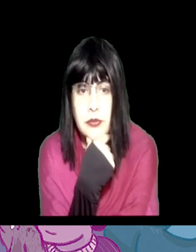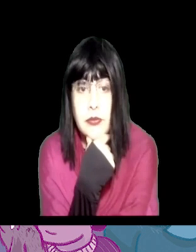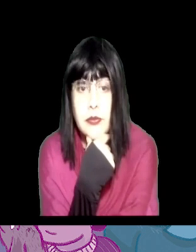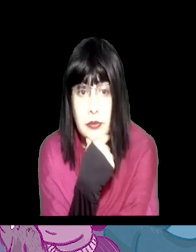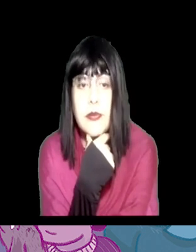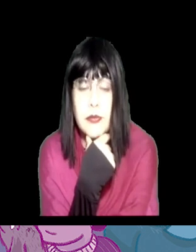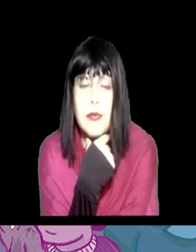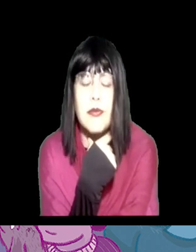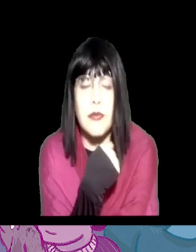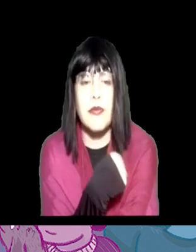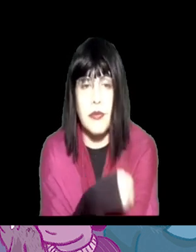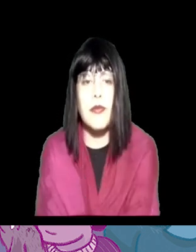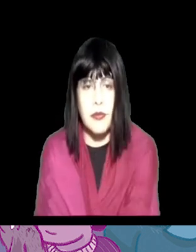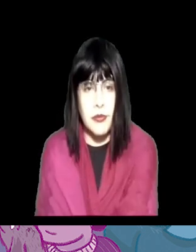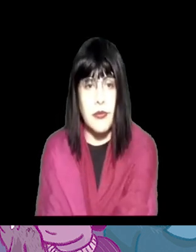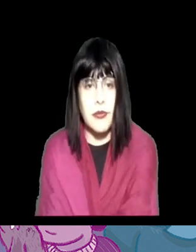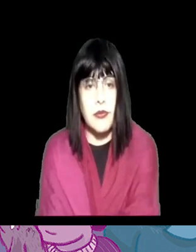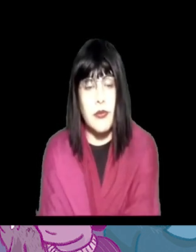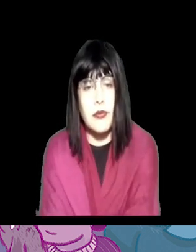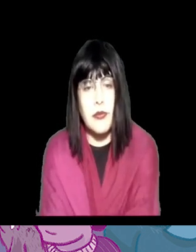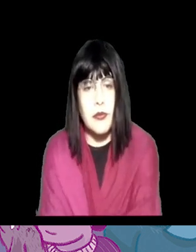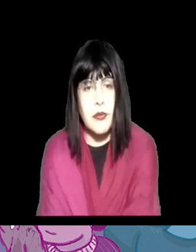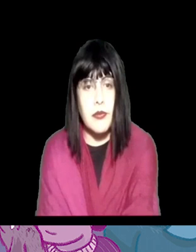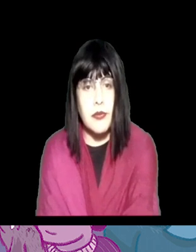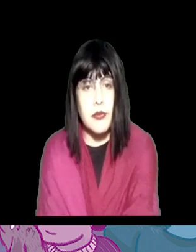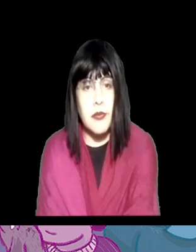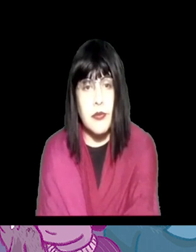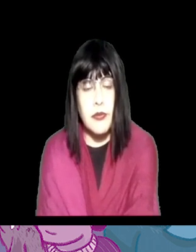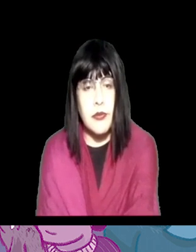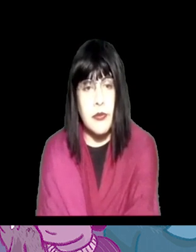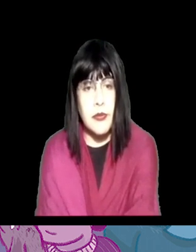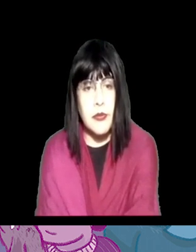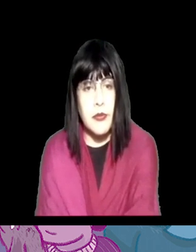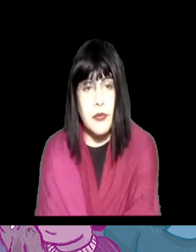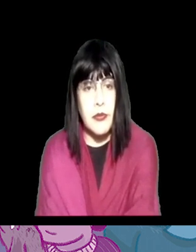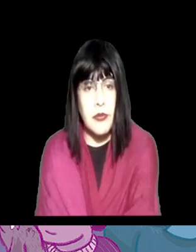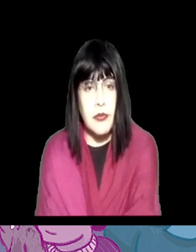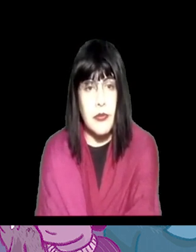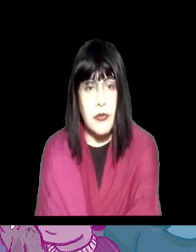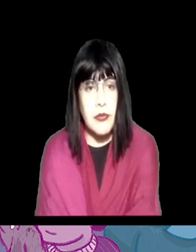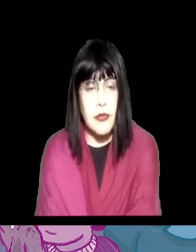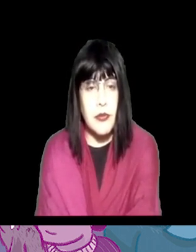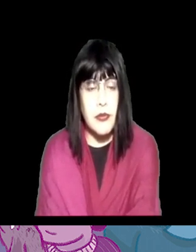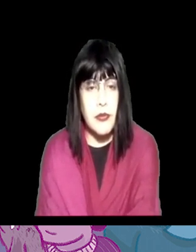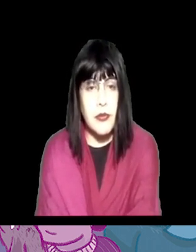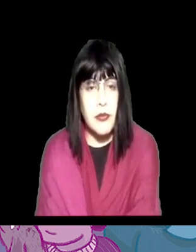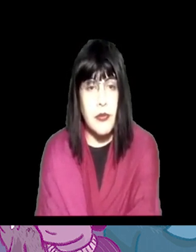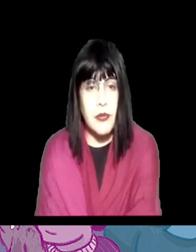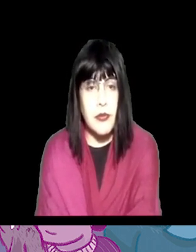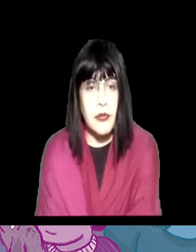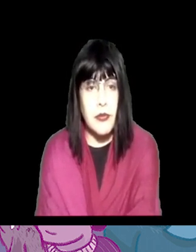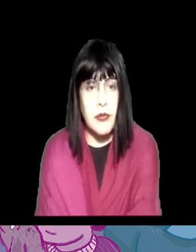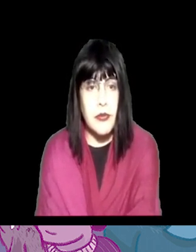Arlene. Arlene fue la primera adolescente joven trans femenina en Chile que